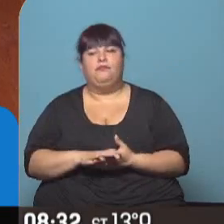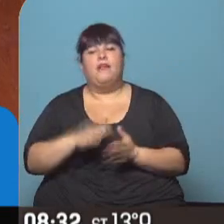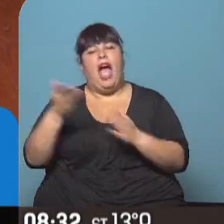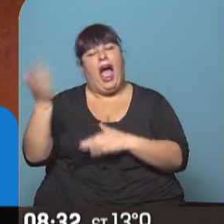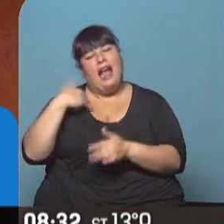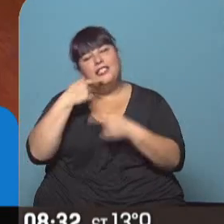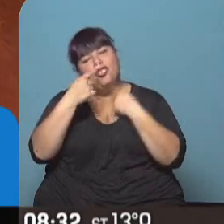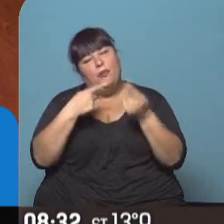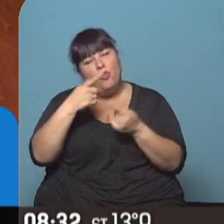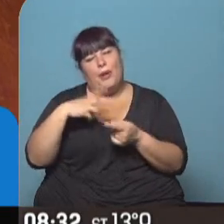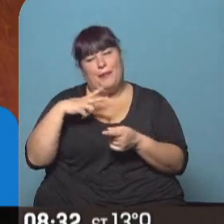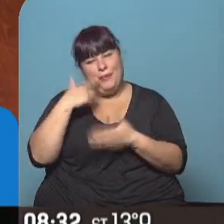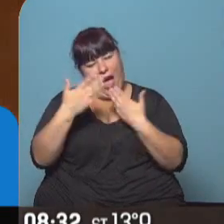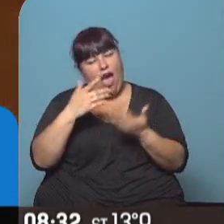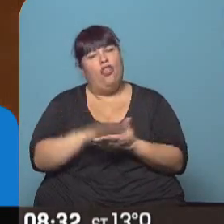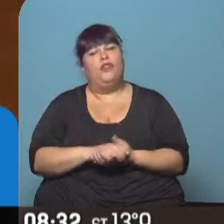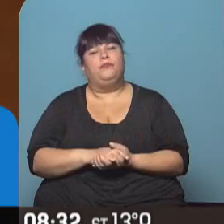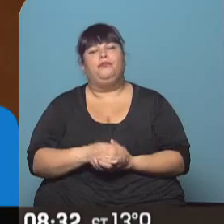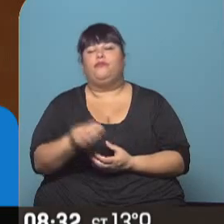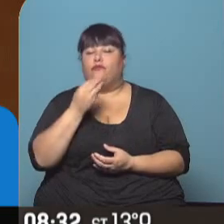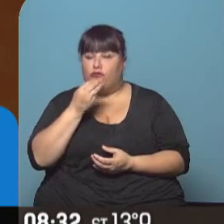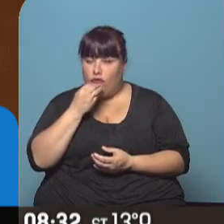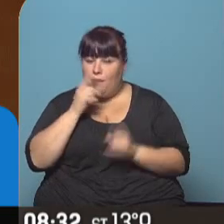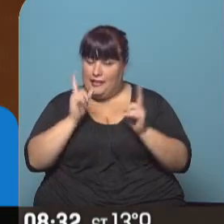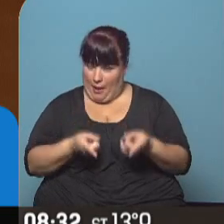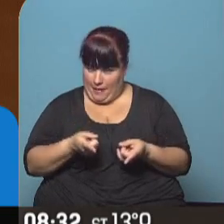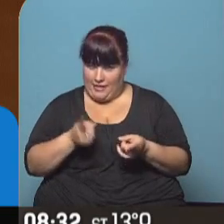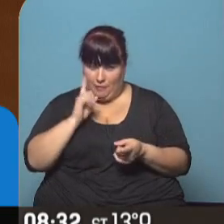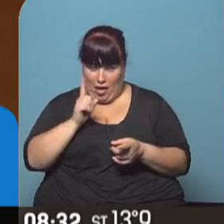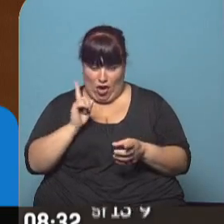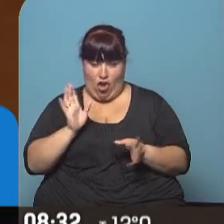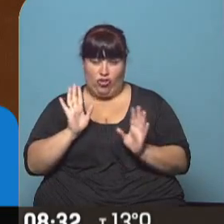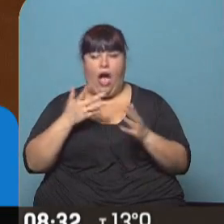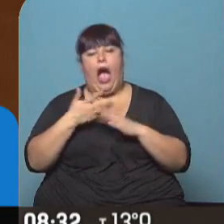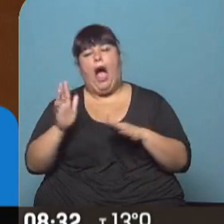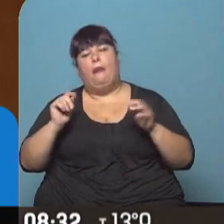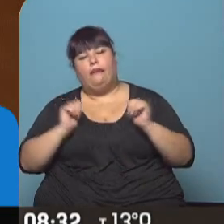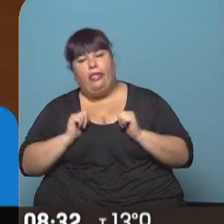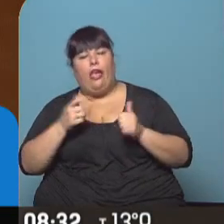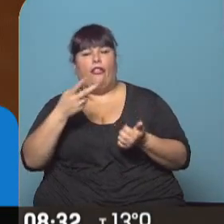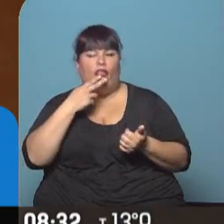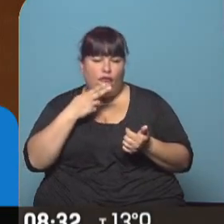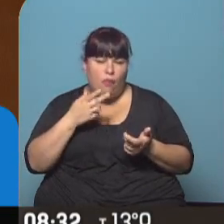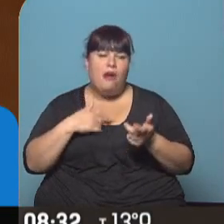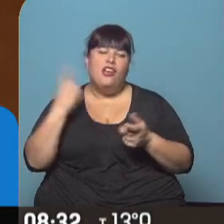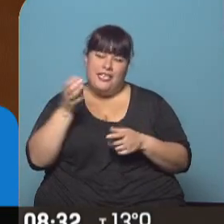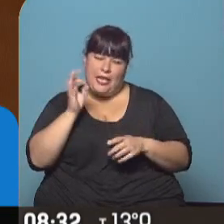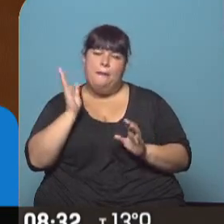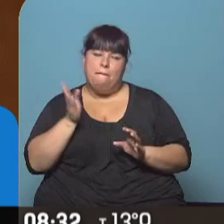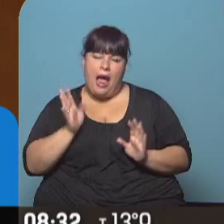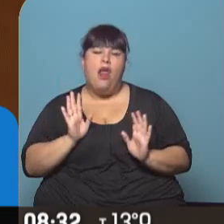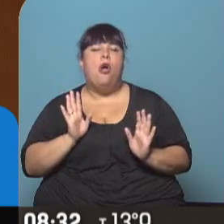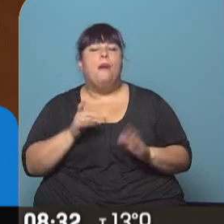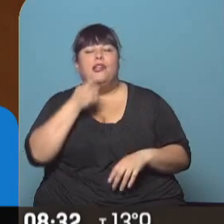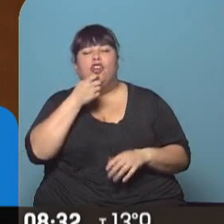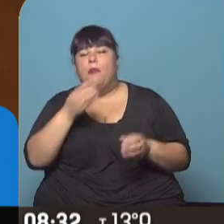cámara le preguntaba a la doctora, ¿lo que comemos incide, más allá del sedentarismo, el tabaquismo, que ya sabemos que es malo, pero